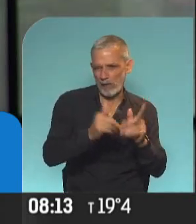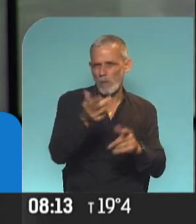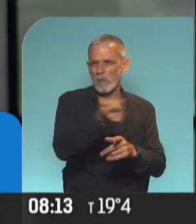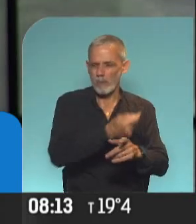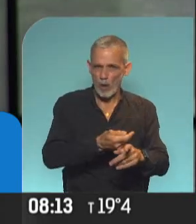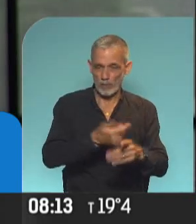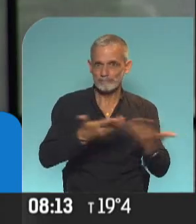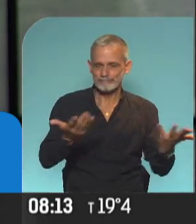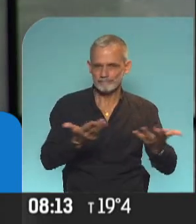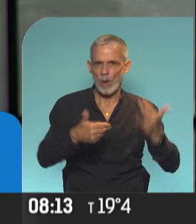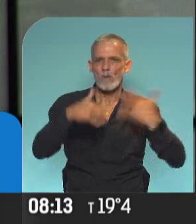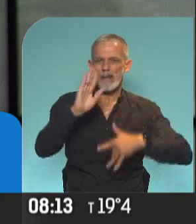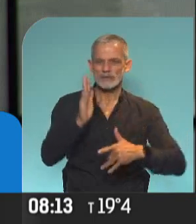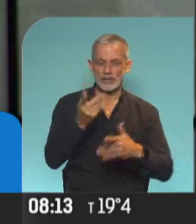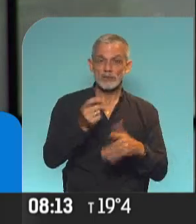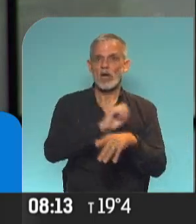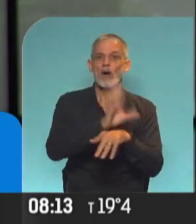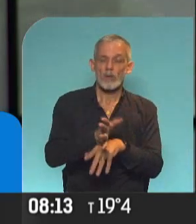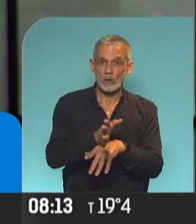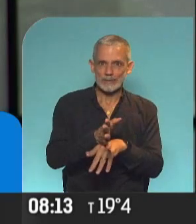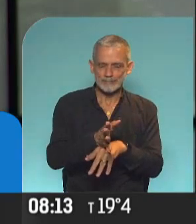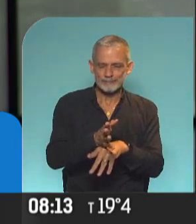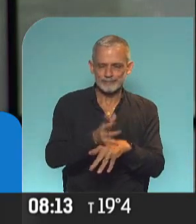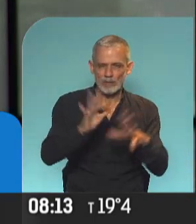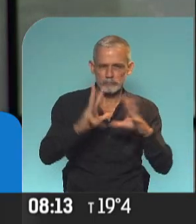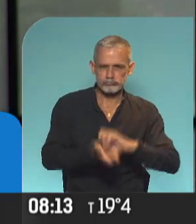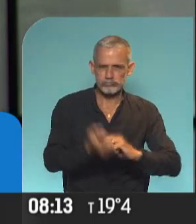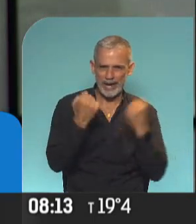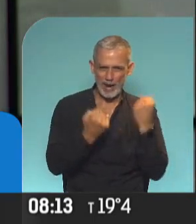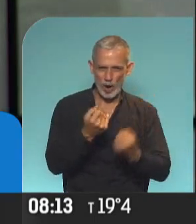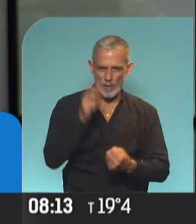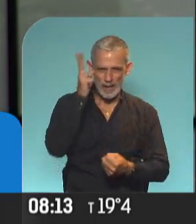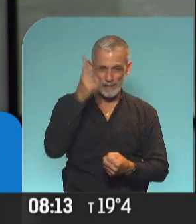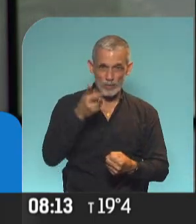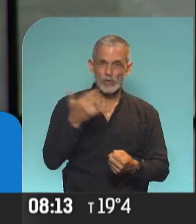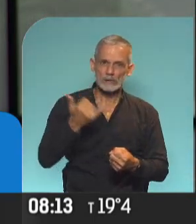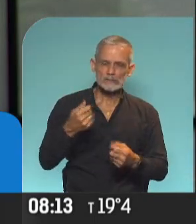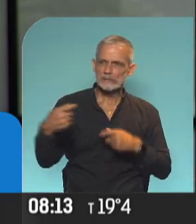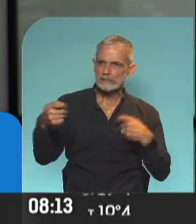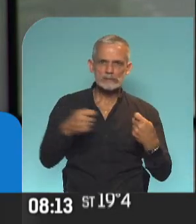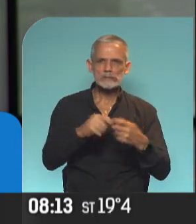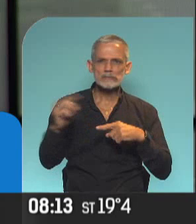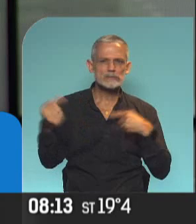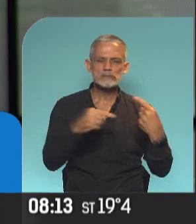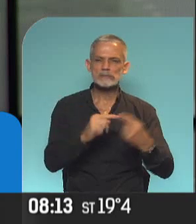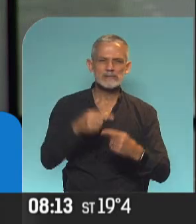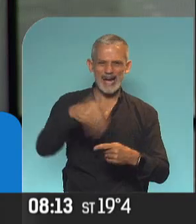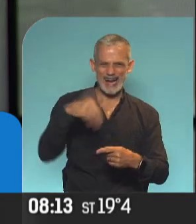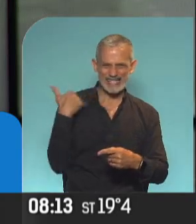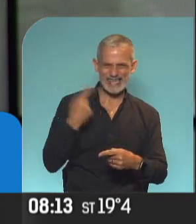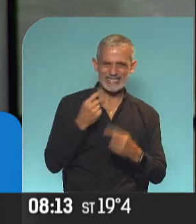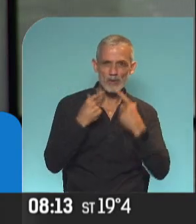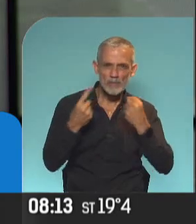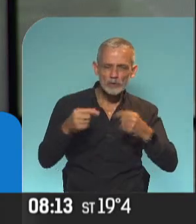importante de la población, lo que hizo que la pandemia se ensañara mucho en Perú. En todo caso, una situación de mucha tensión, estamos viendo imágenes de lo que estaba pasando en las calles de